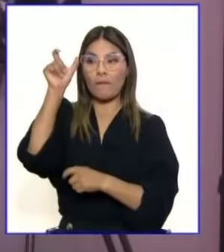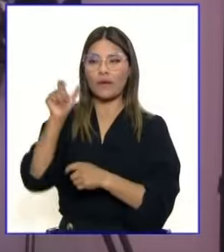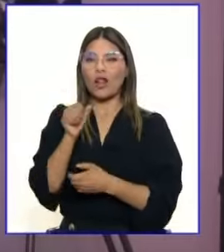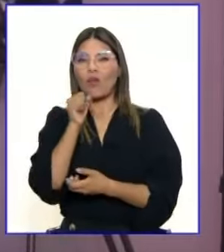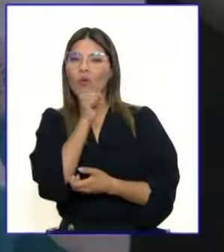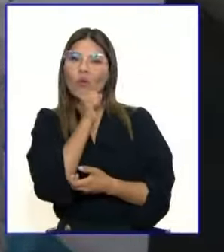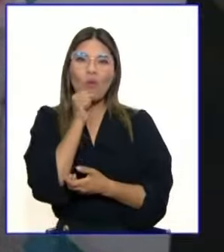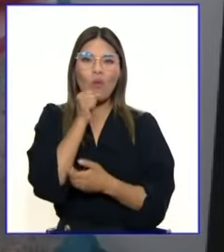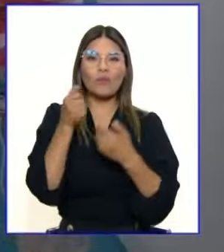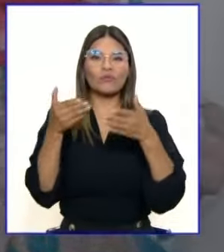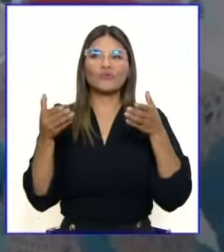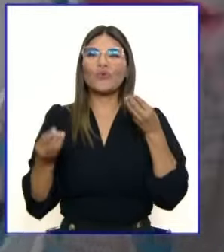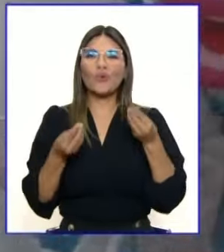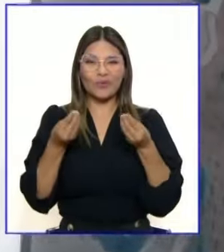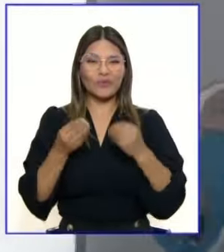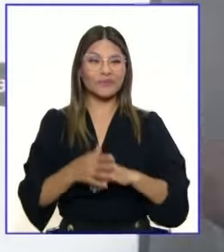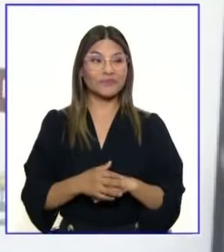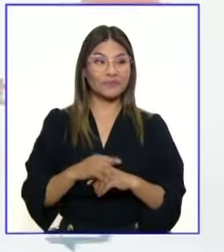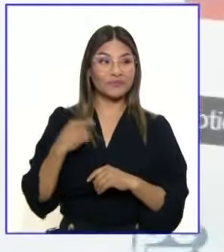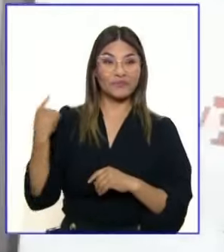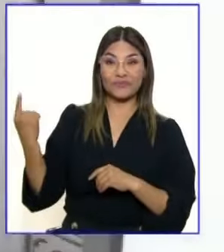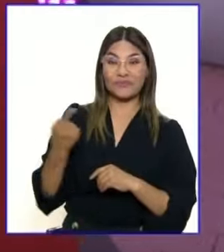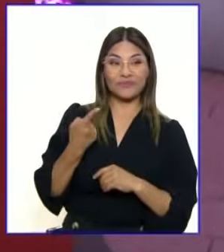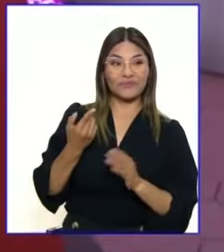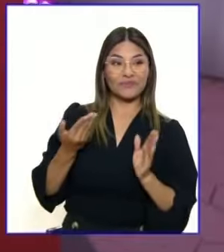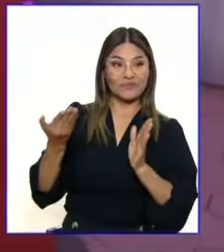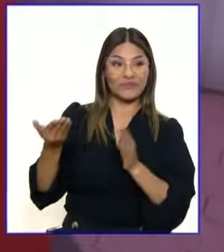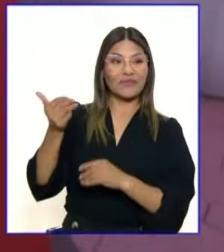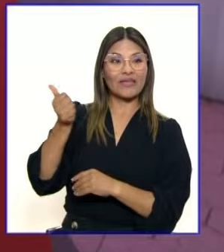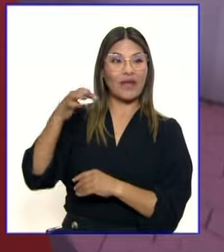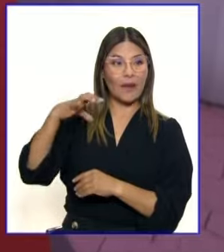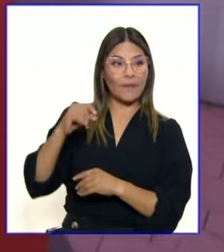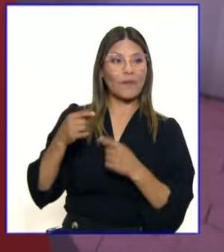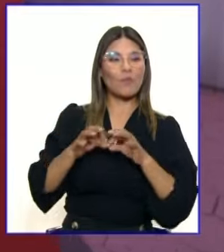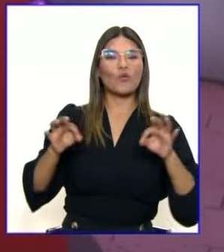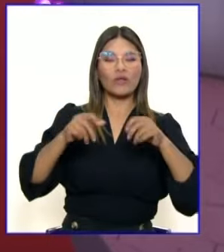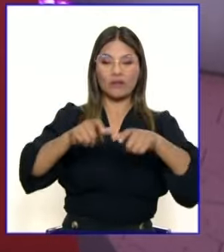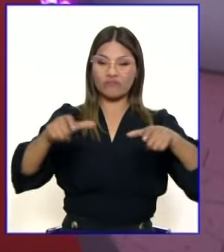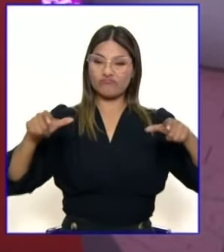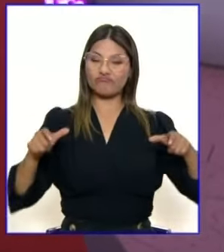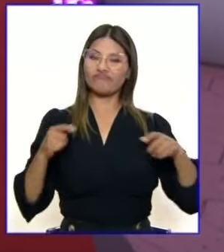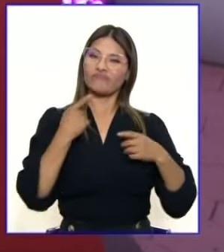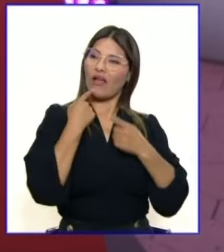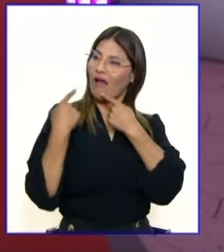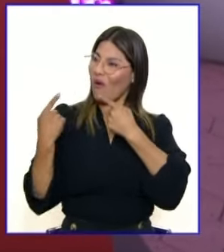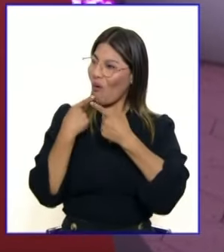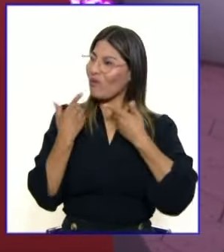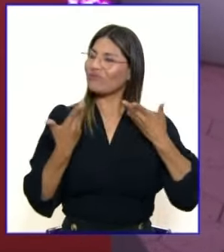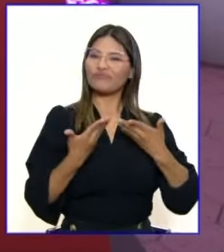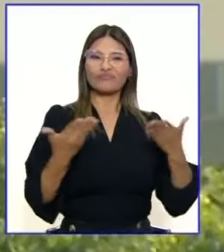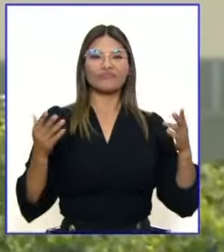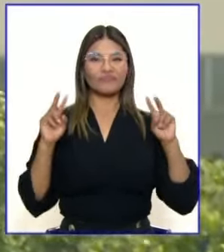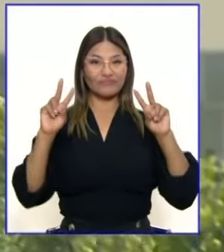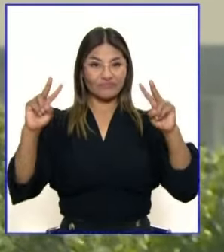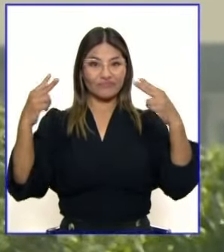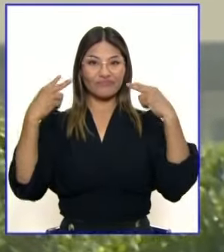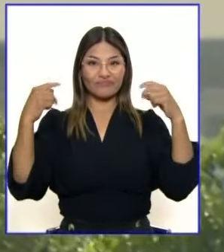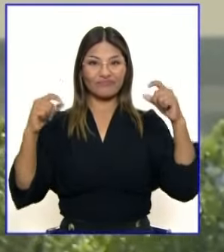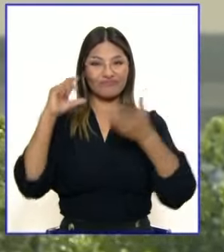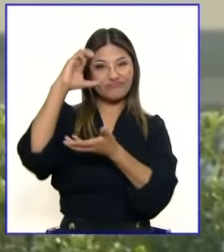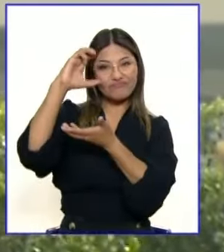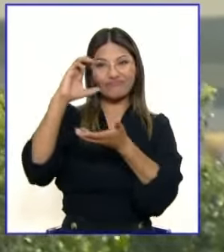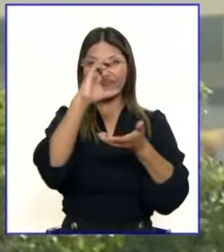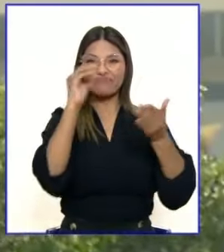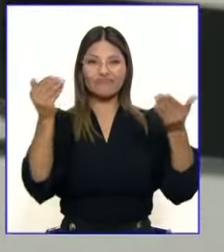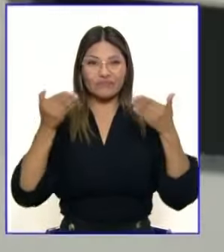en un set de televisión. La Feria APEC Ciudadano busca acercar el Foro de Cooperación Económica Asia-Pacífico 2024 a